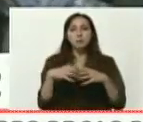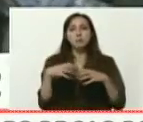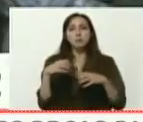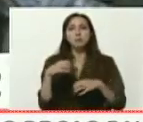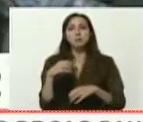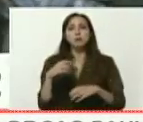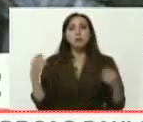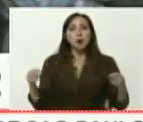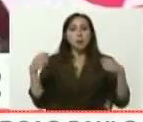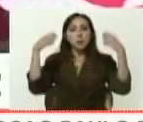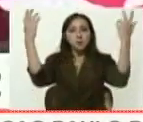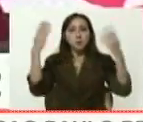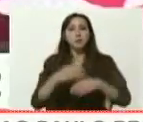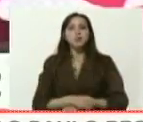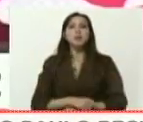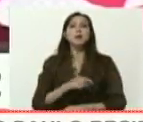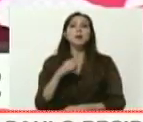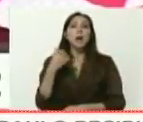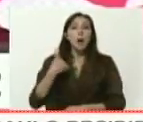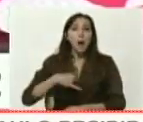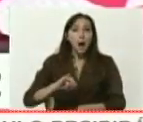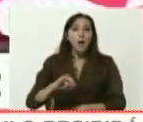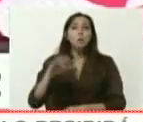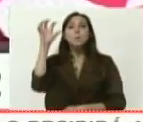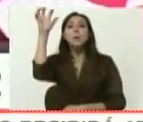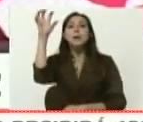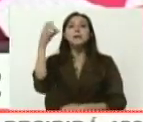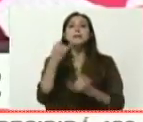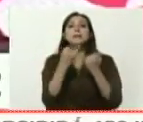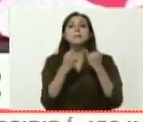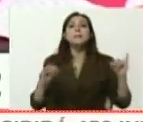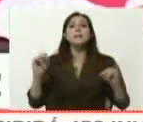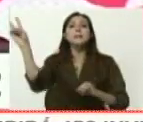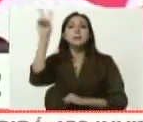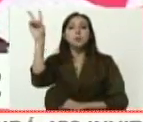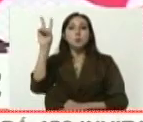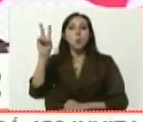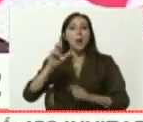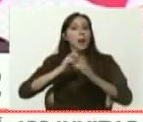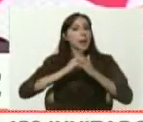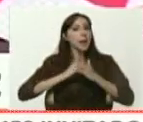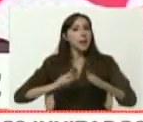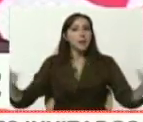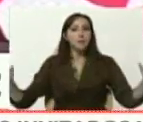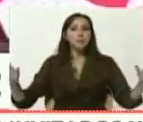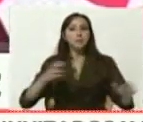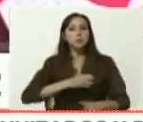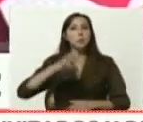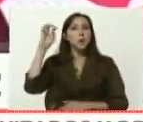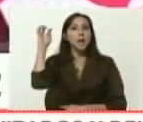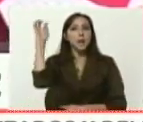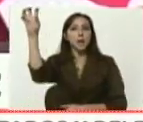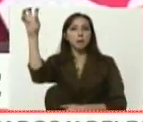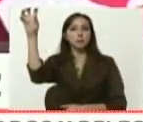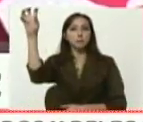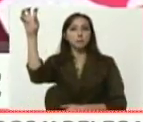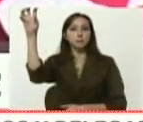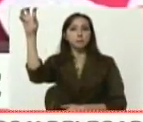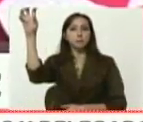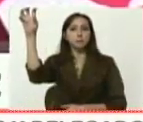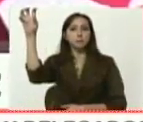Estamos en un país independiente, libre y soberano, en donde la finalidad